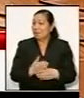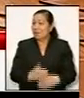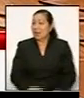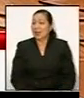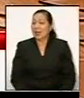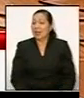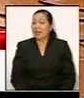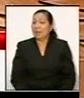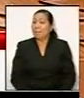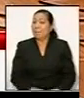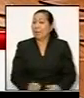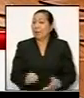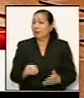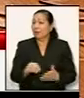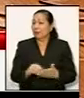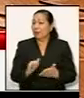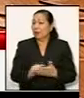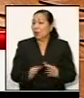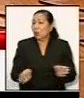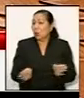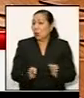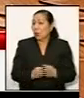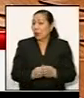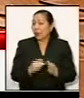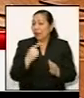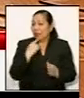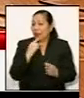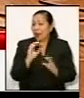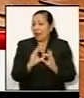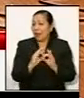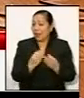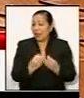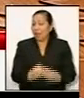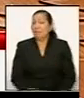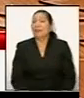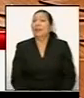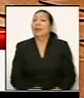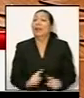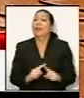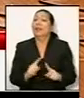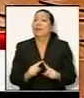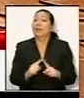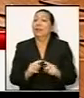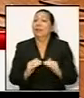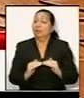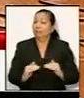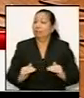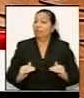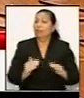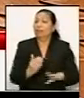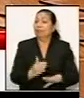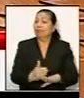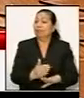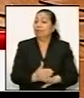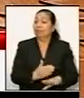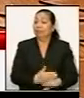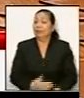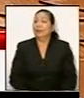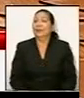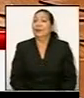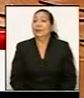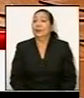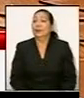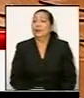revise al pobre como hay un conjunto de menciones a la familia en diferentes áreas del desarrollo de la